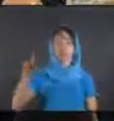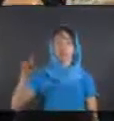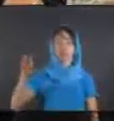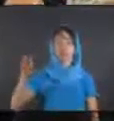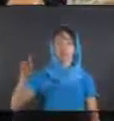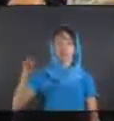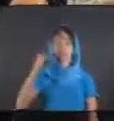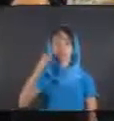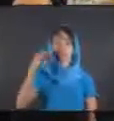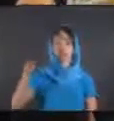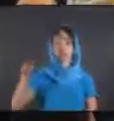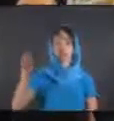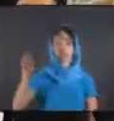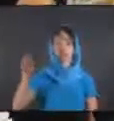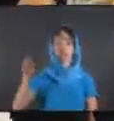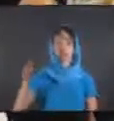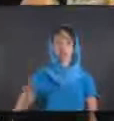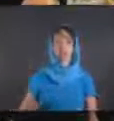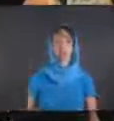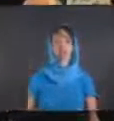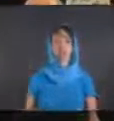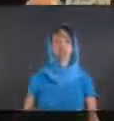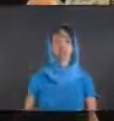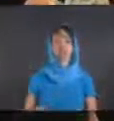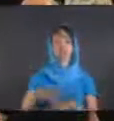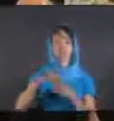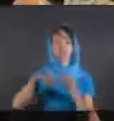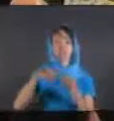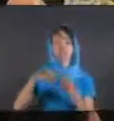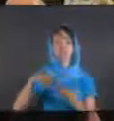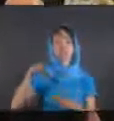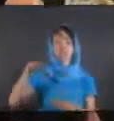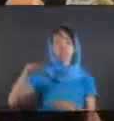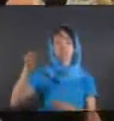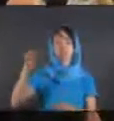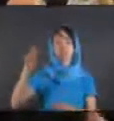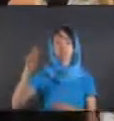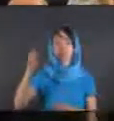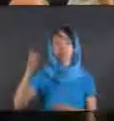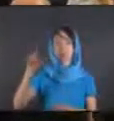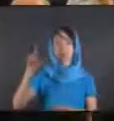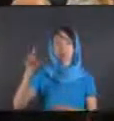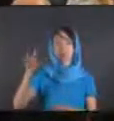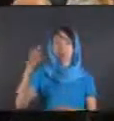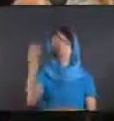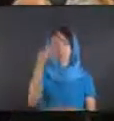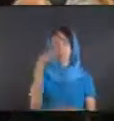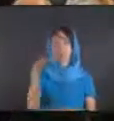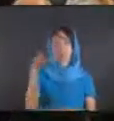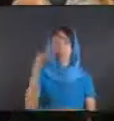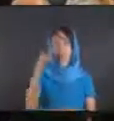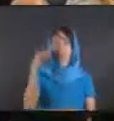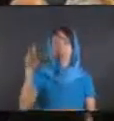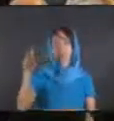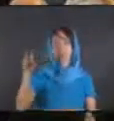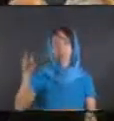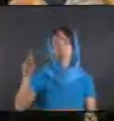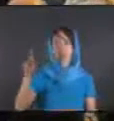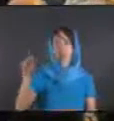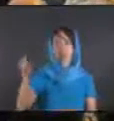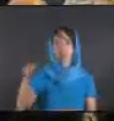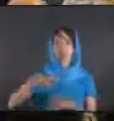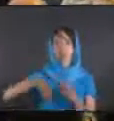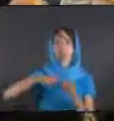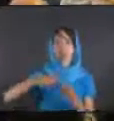hermanos, por favor, a la familia Rivas, si vienen aquí de mi lado izquierdo, donde yo estoy señalando, por favor, ellos están